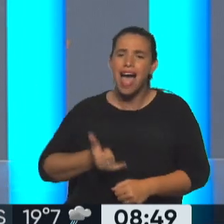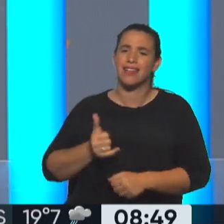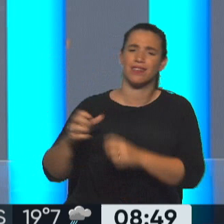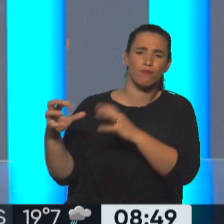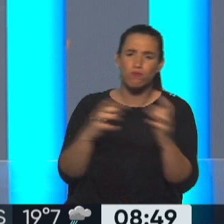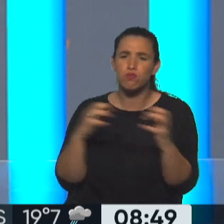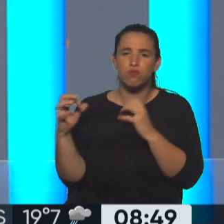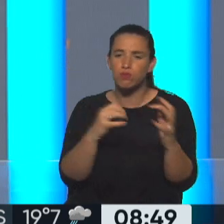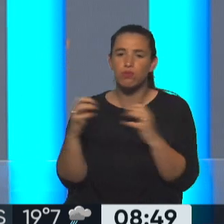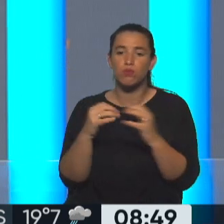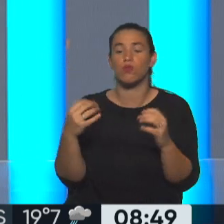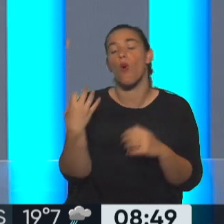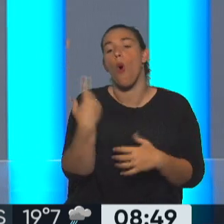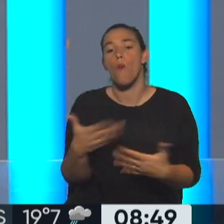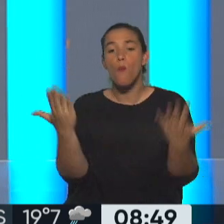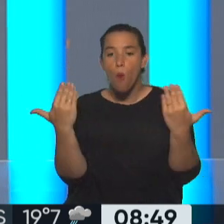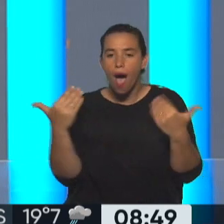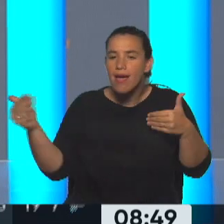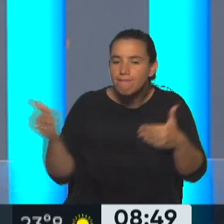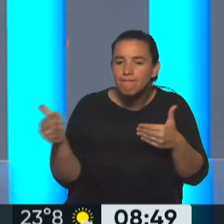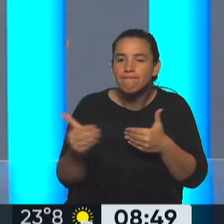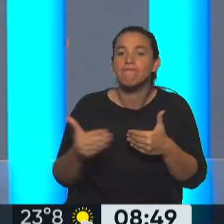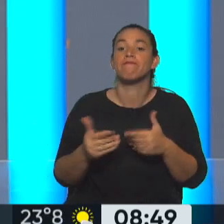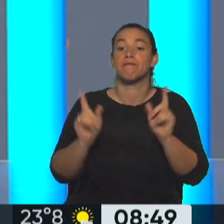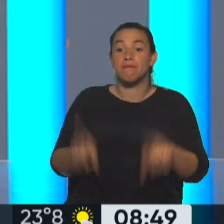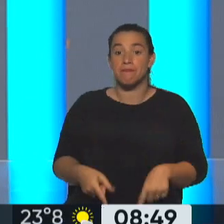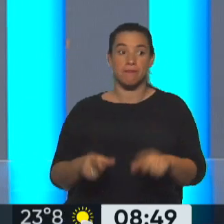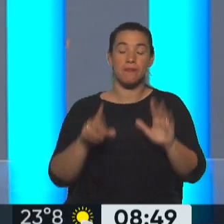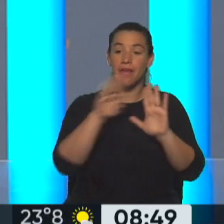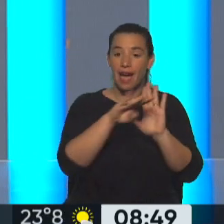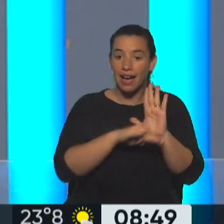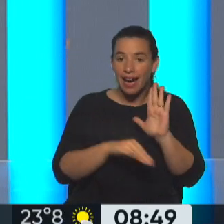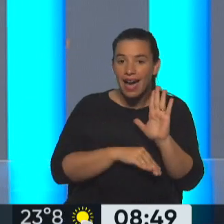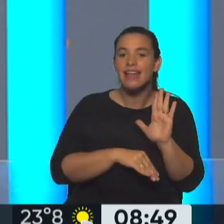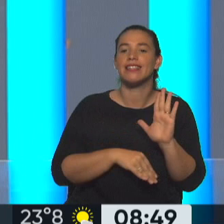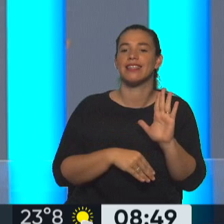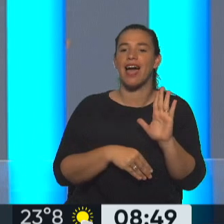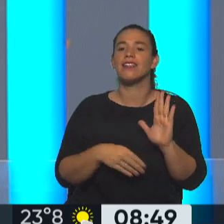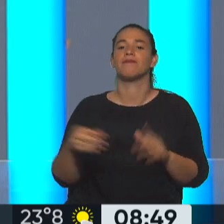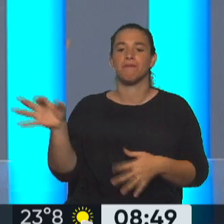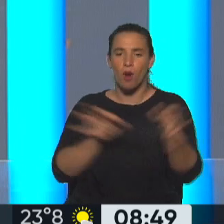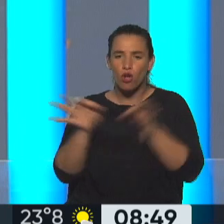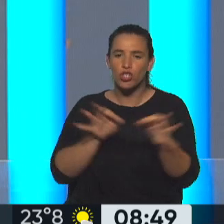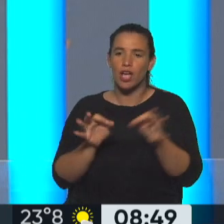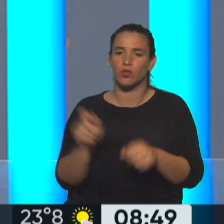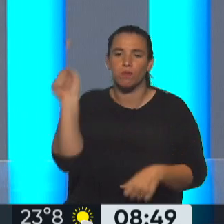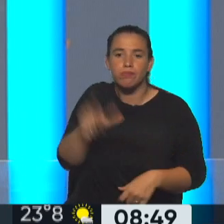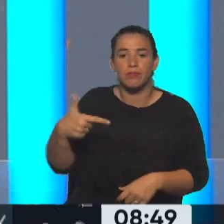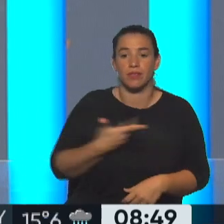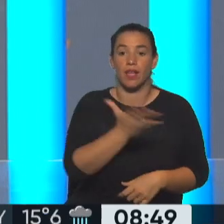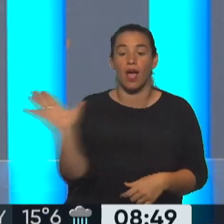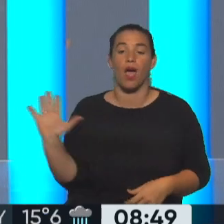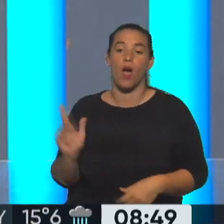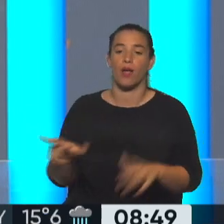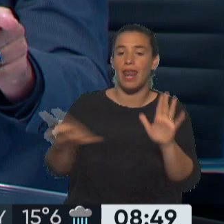posiciones y mucho más podrían acercar posiciones en la agenda que tiene que ver con los proyectos de alto impacto en la sociedad, moratoria o alcohol cero.